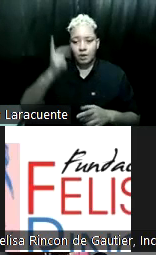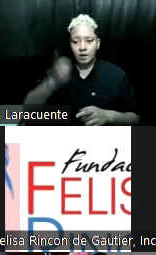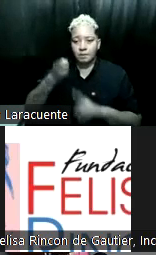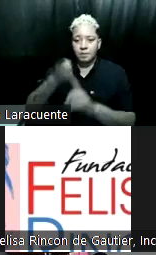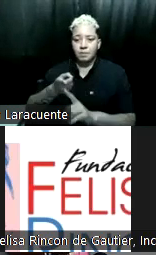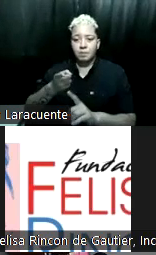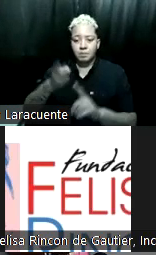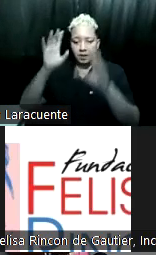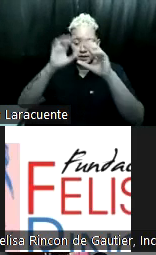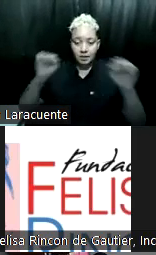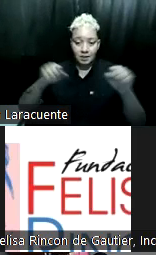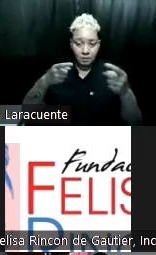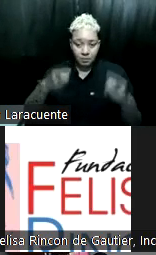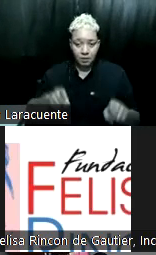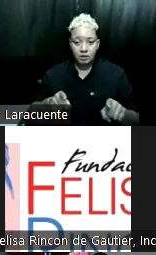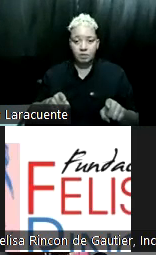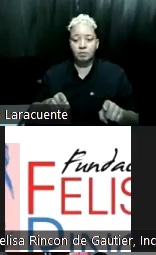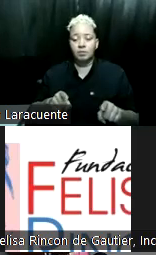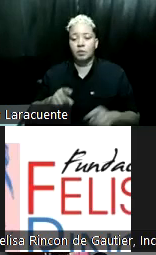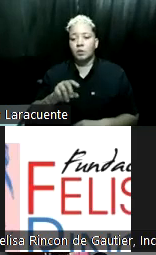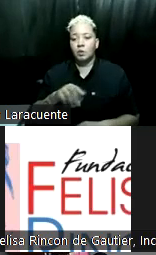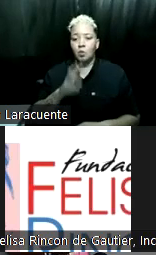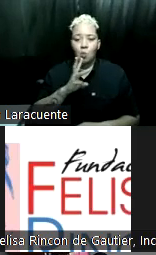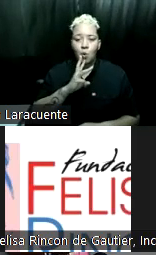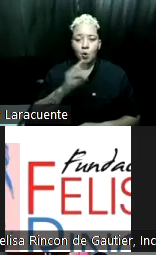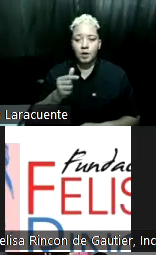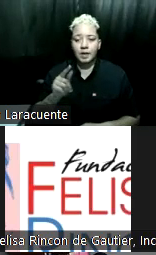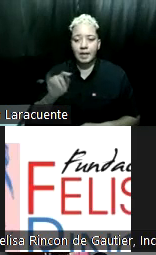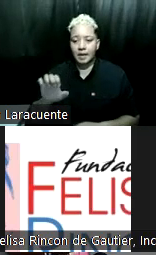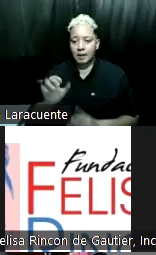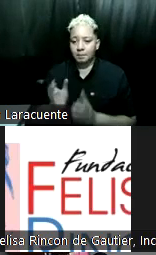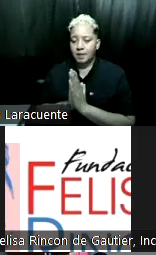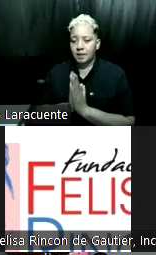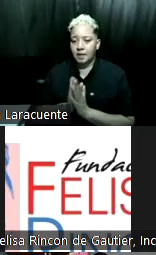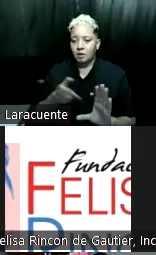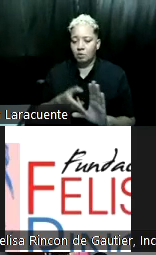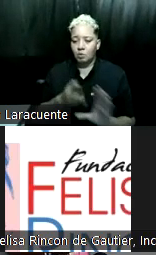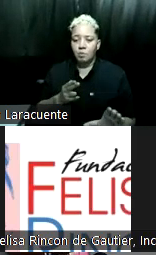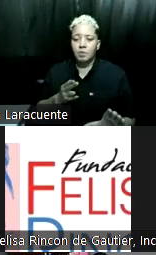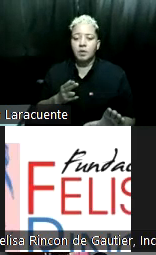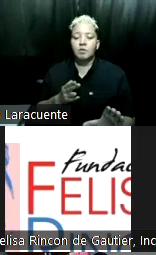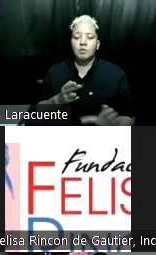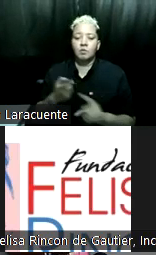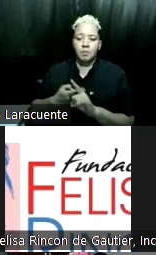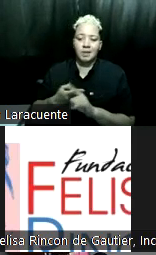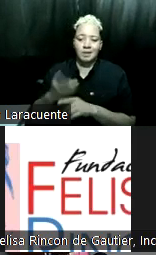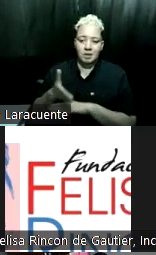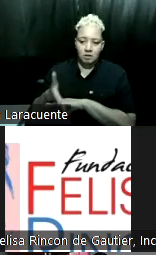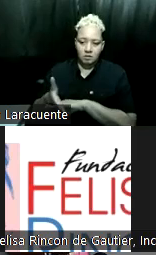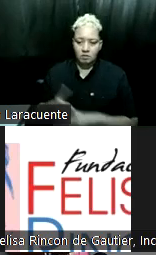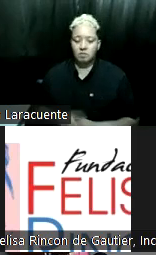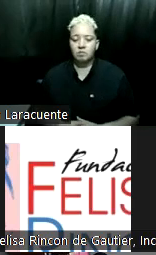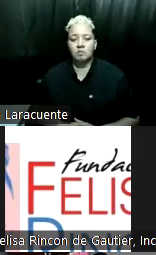que desembocó en el caso Watergate y en su renuncia unos meses después.